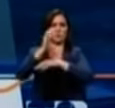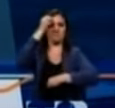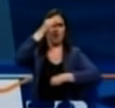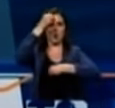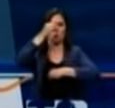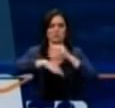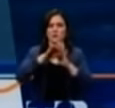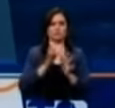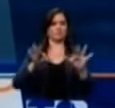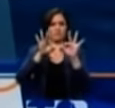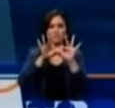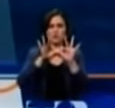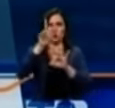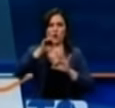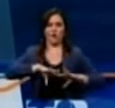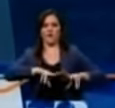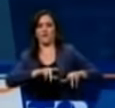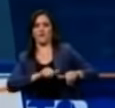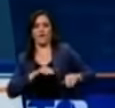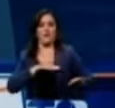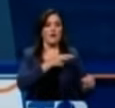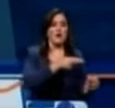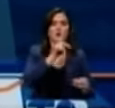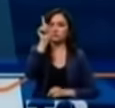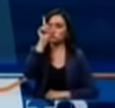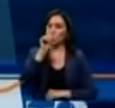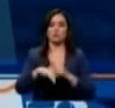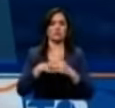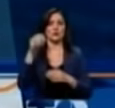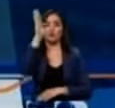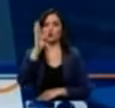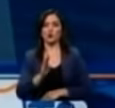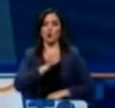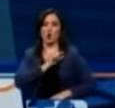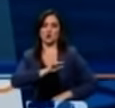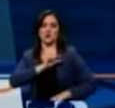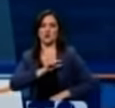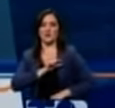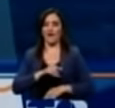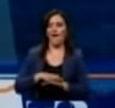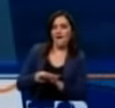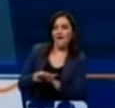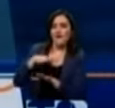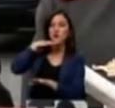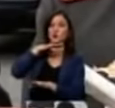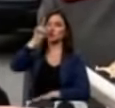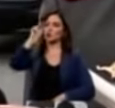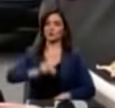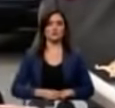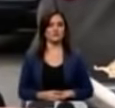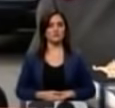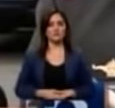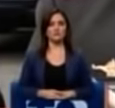valores y principios morales, a no dejarse seducir por la corrupción y jamás vender sus conciencias a ningún precio.